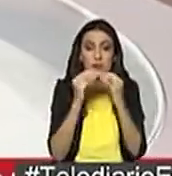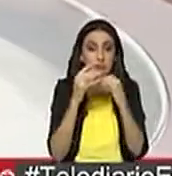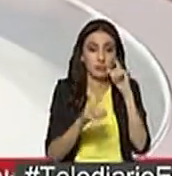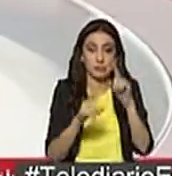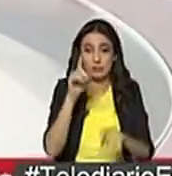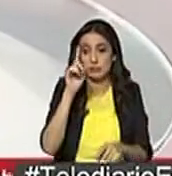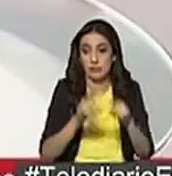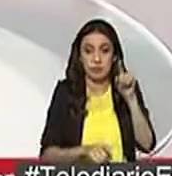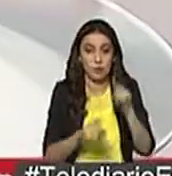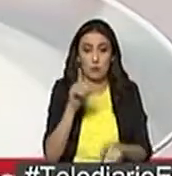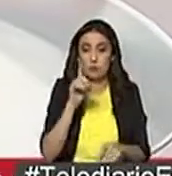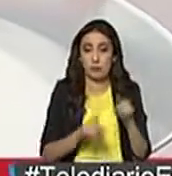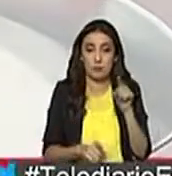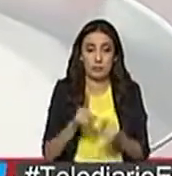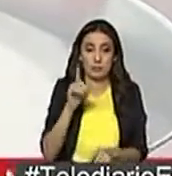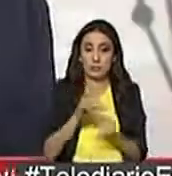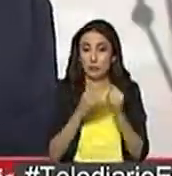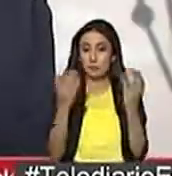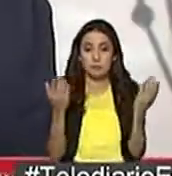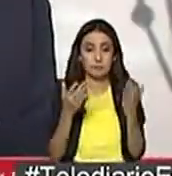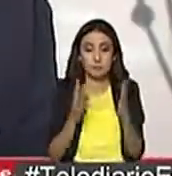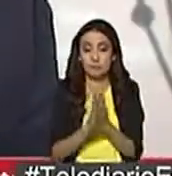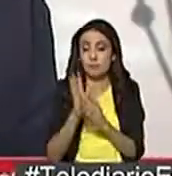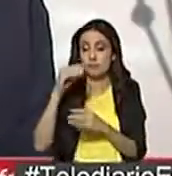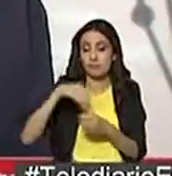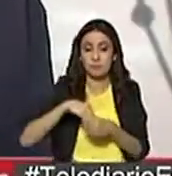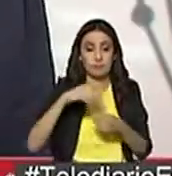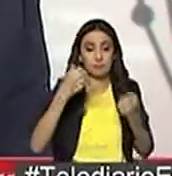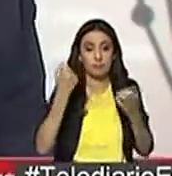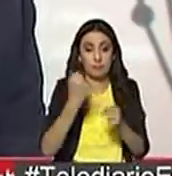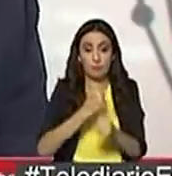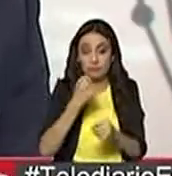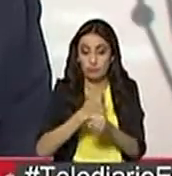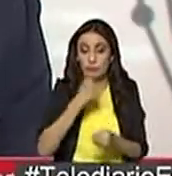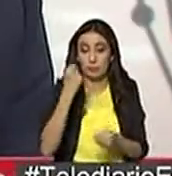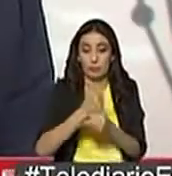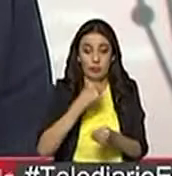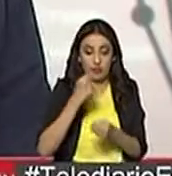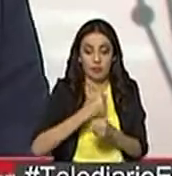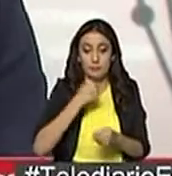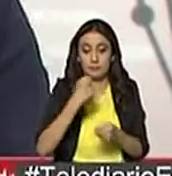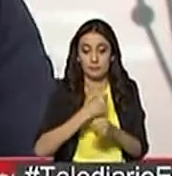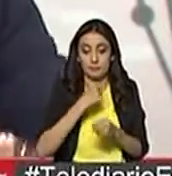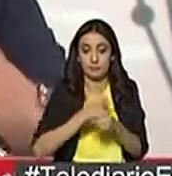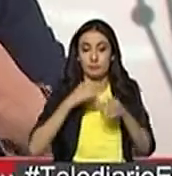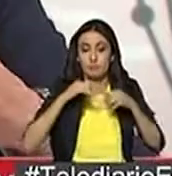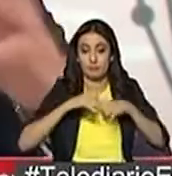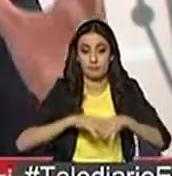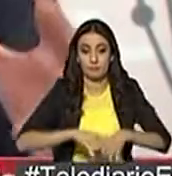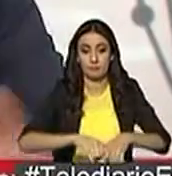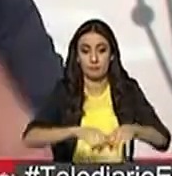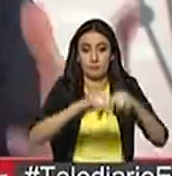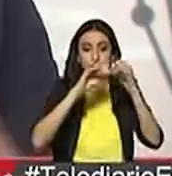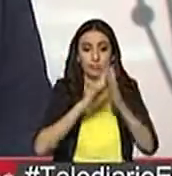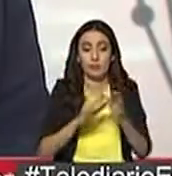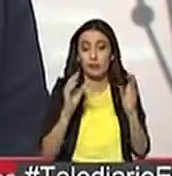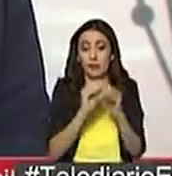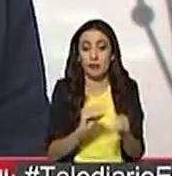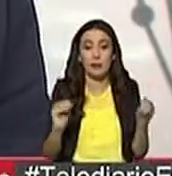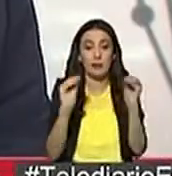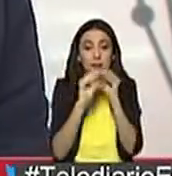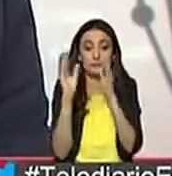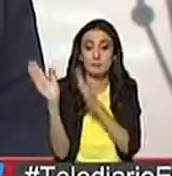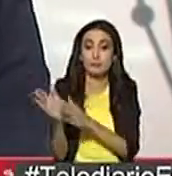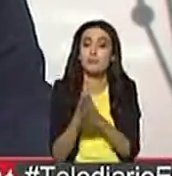claro. Si no metemos la mano en el bolsillo y colaboramos con el país y desarrollando los conceptos de desarrollo a futuro,